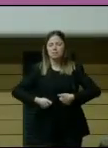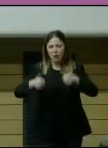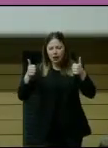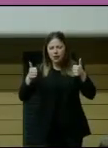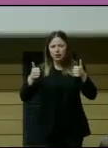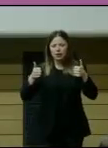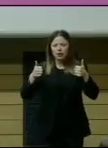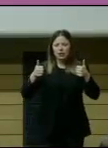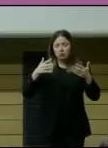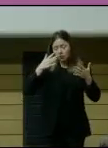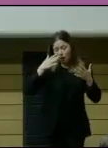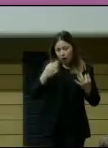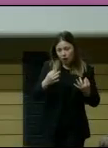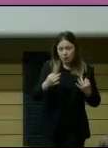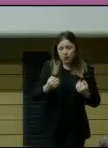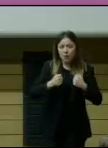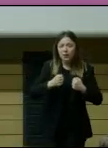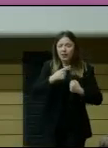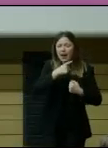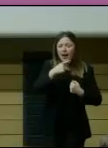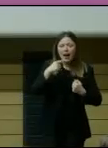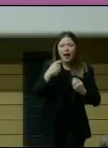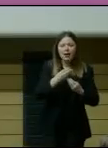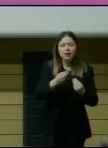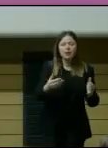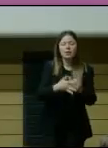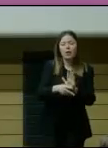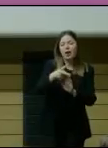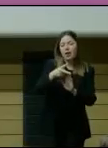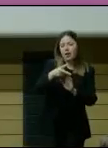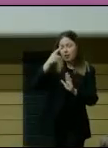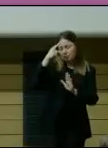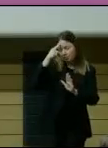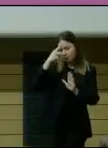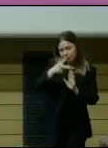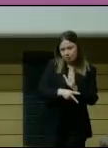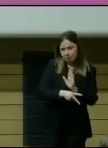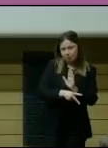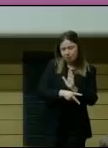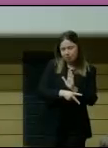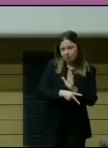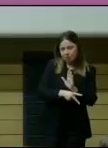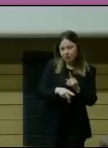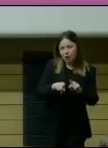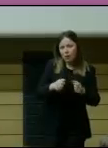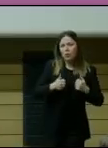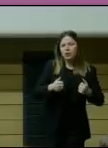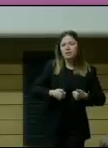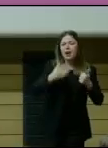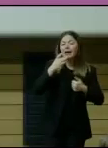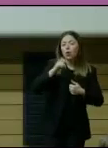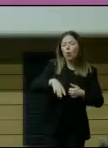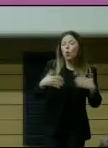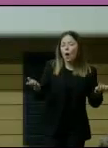saben. Realmente la potencia analgésica ha marcado también un marco mental que como más potente y más. Y eso será importante, luego lo